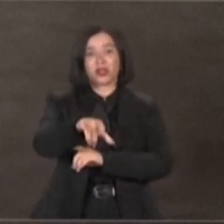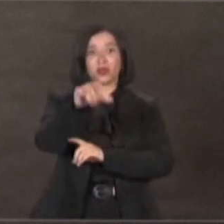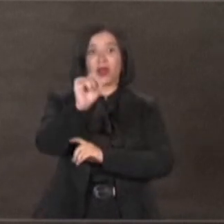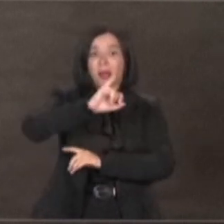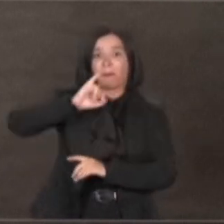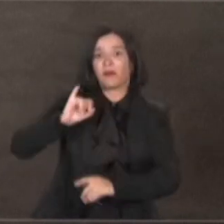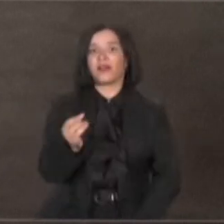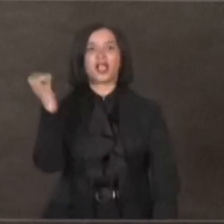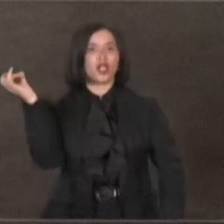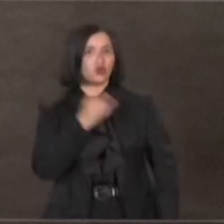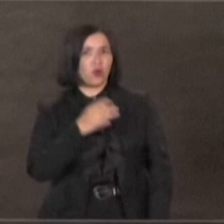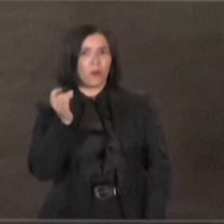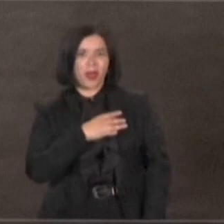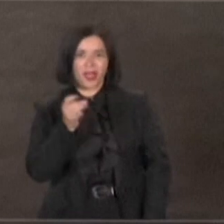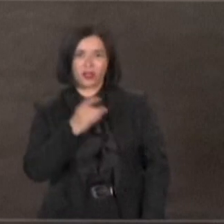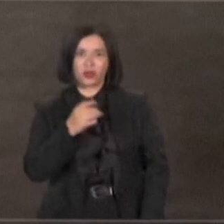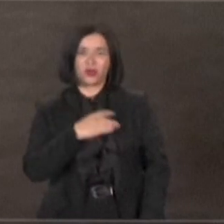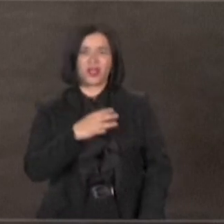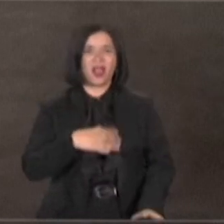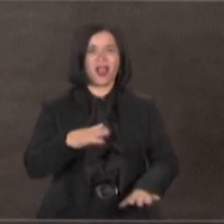relaciones entre los